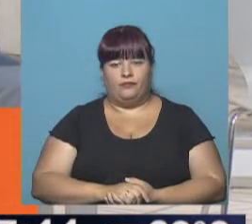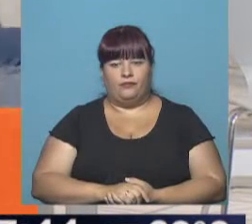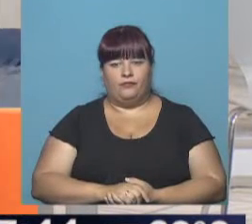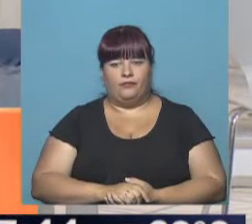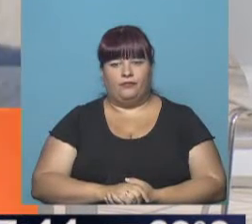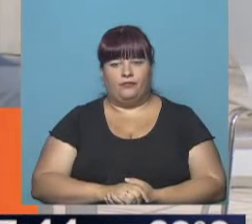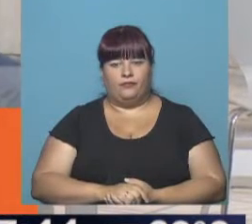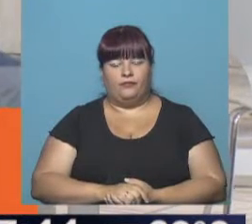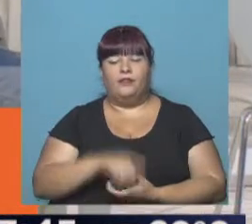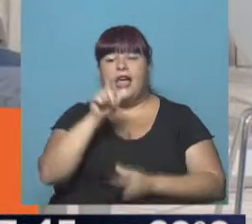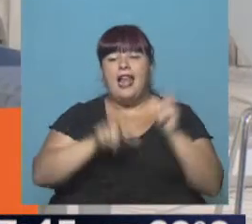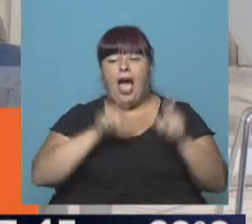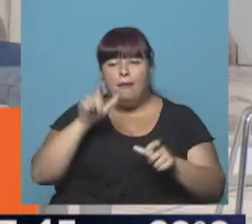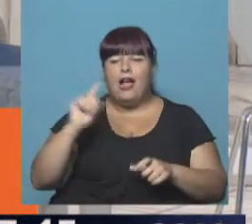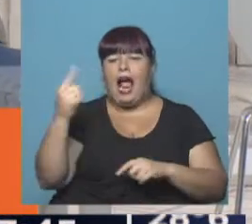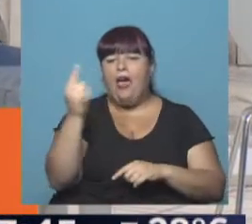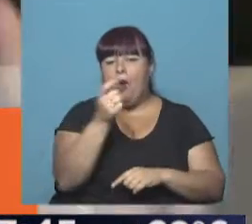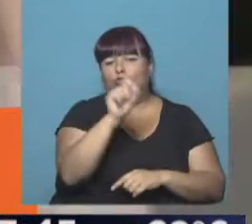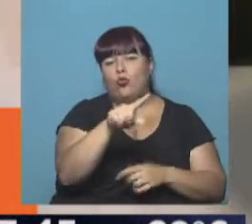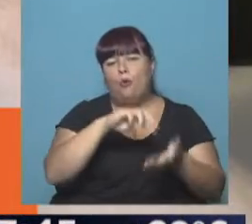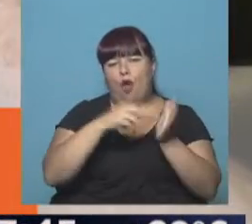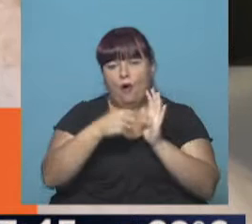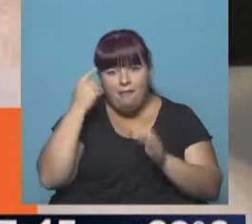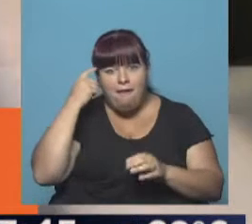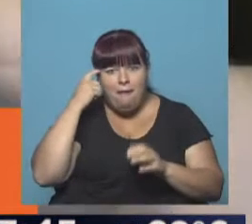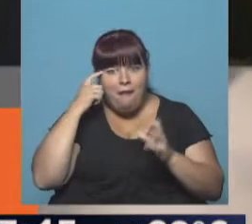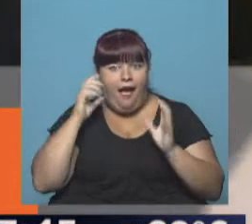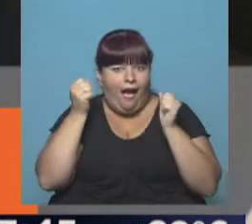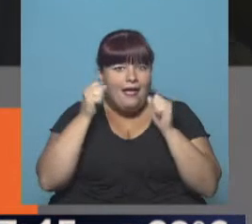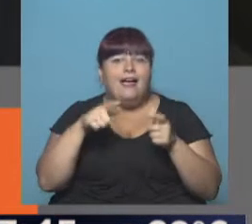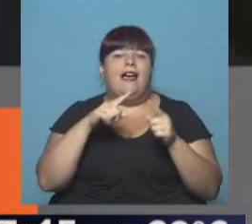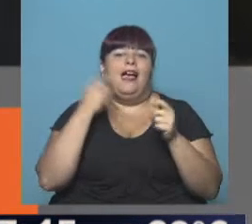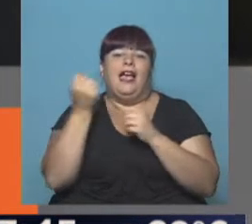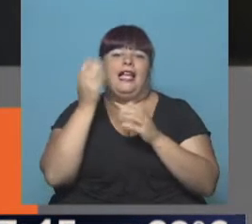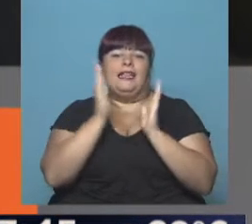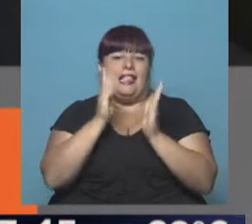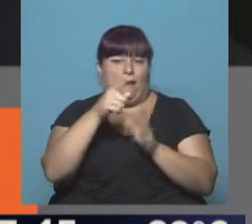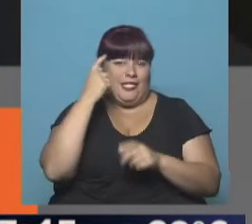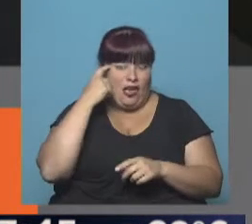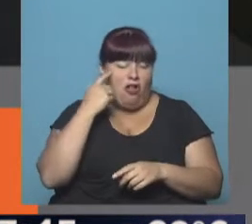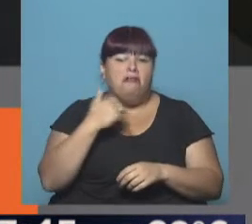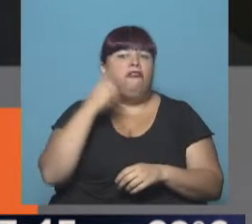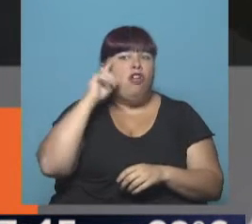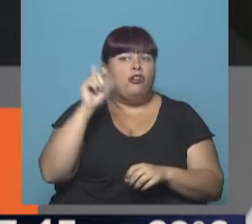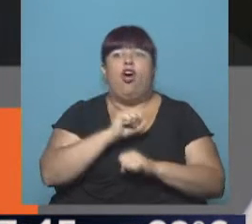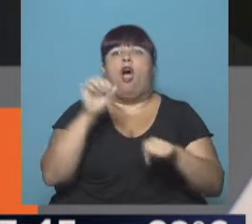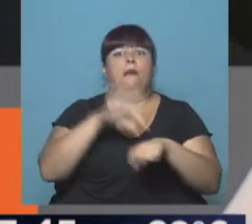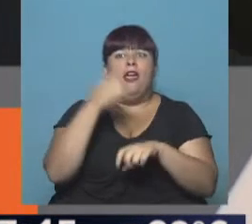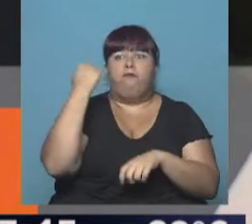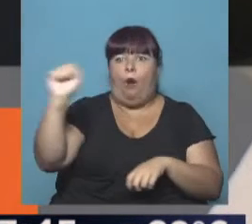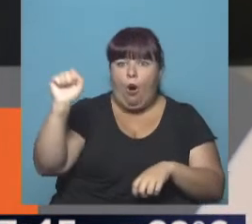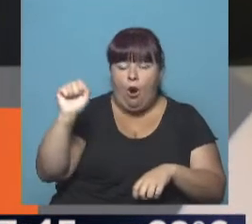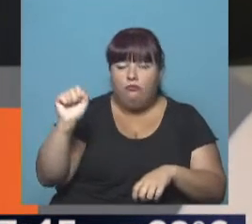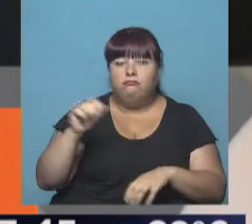y esta gente viene cada uno con su trastorno obsesivo-compulsivo a tratarse con el médico no saben que de golpe el médico no